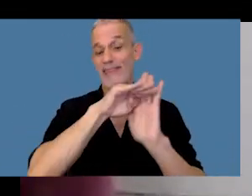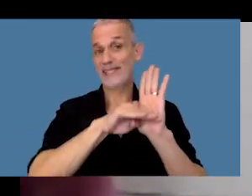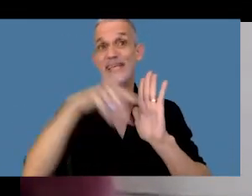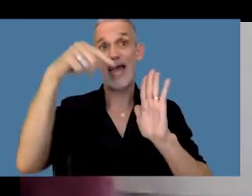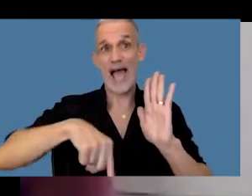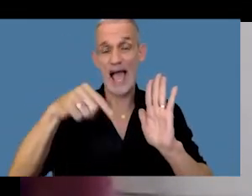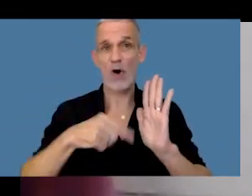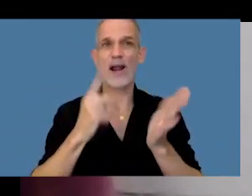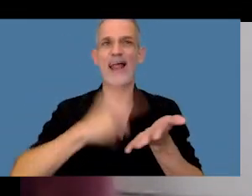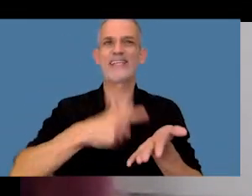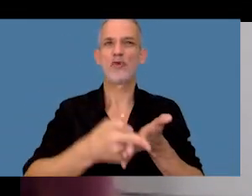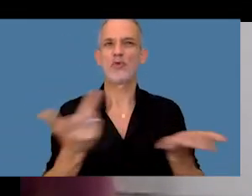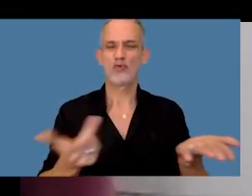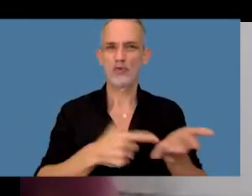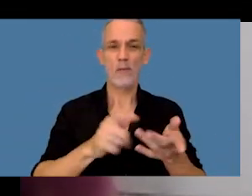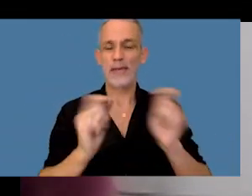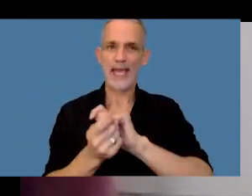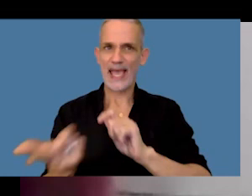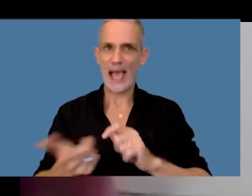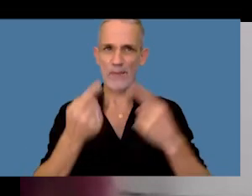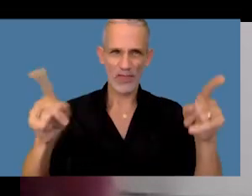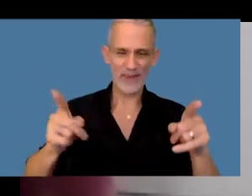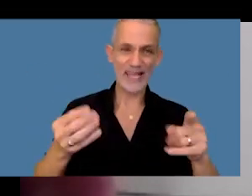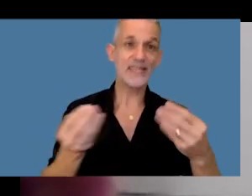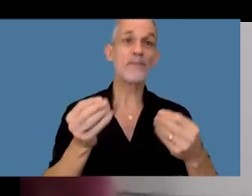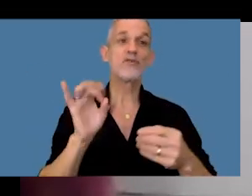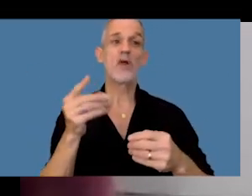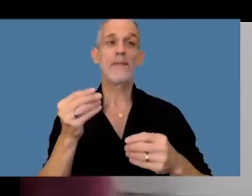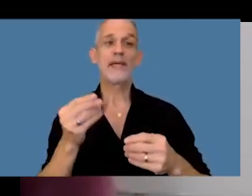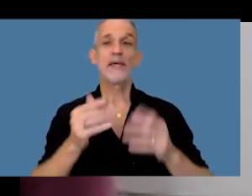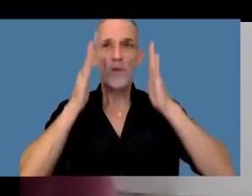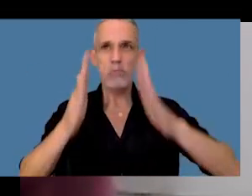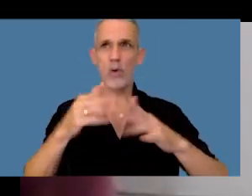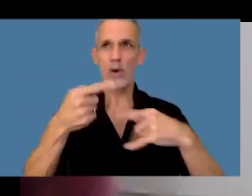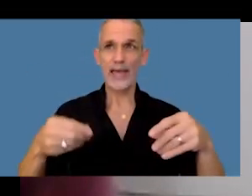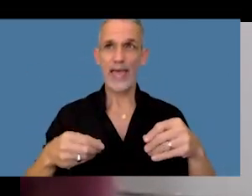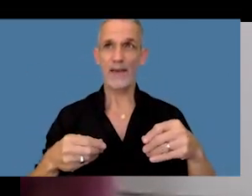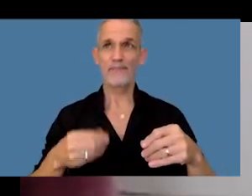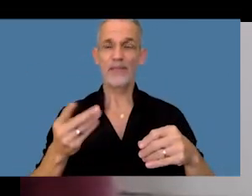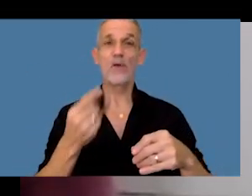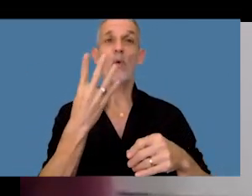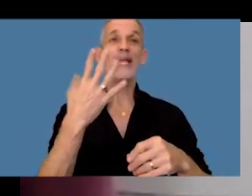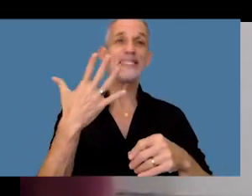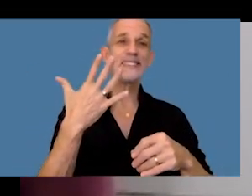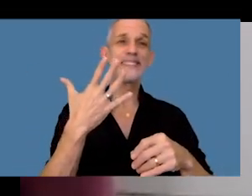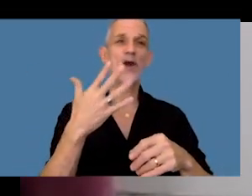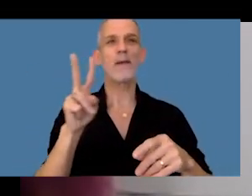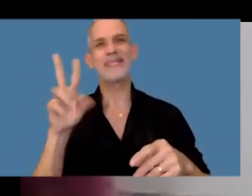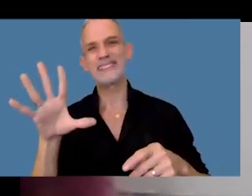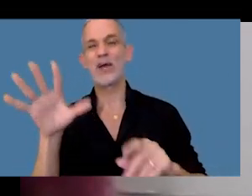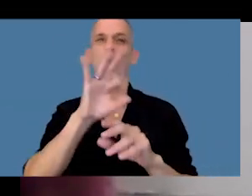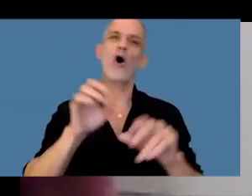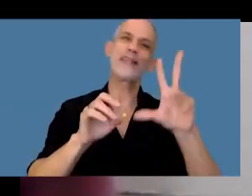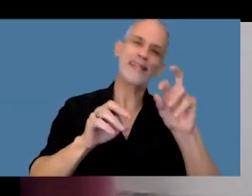la resolución y por qué el cambio, porque no solamente hace hincapié en 45 y 25 o